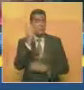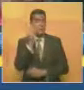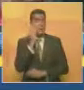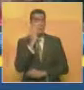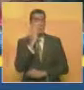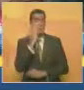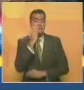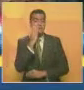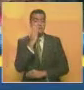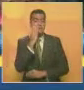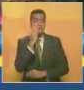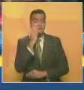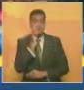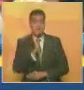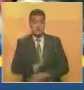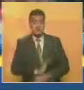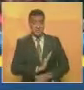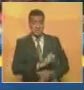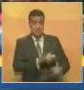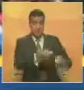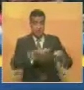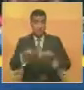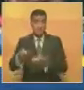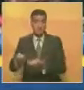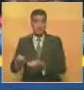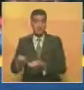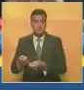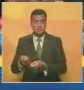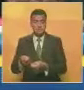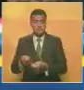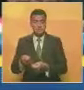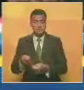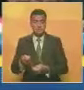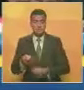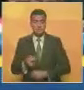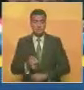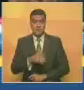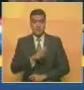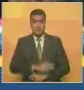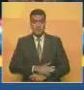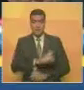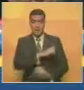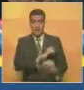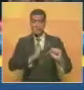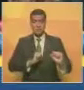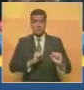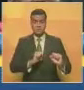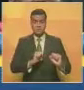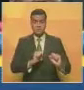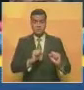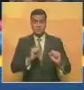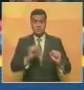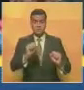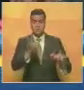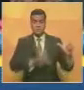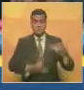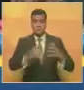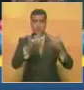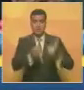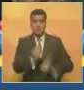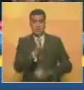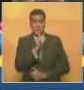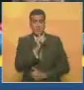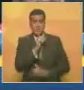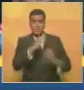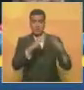madres, que asisten a bodegas, a automercados y han llegado a la fuerza por un litro de leche porque no tienen que llevar a